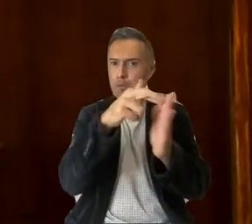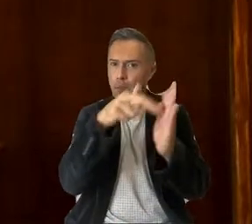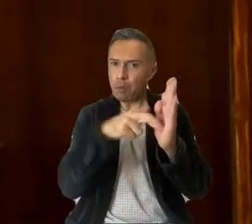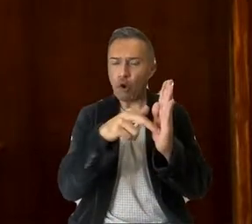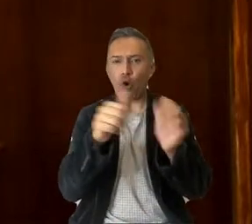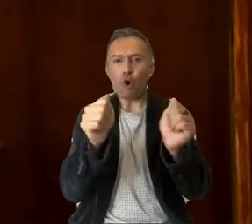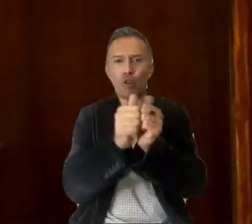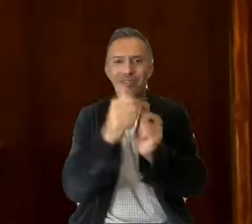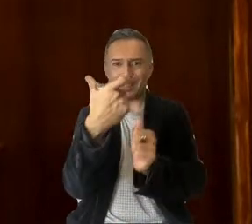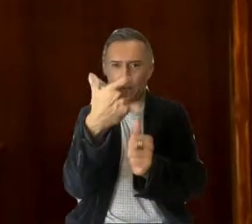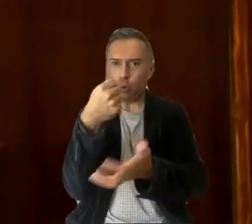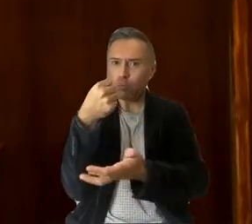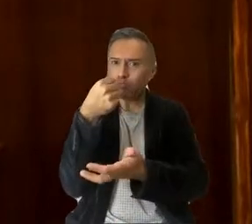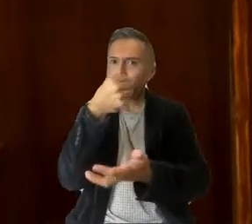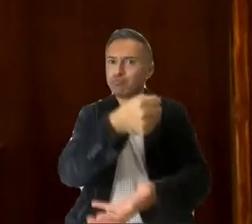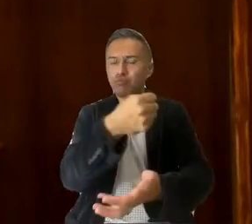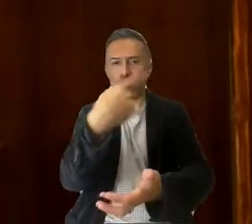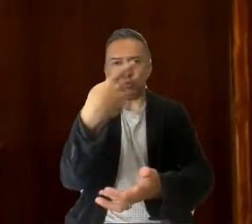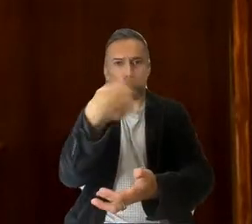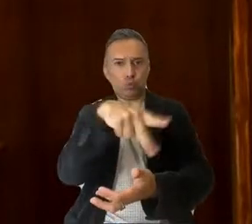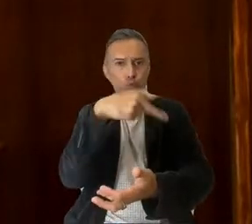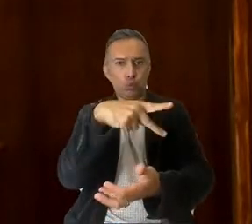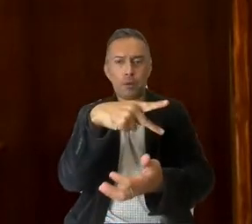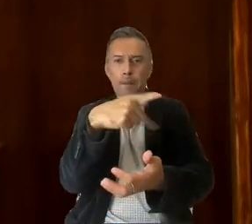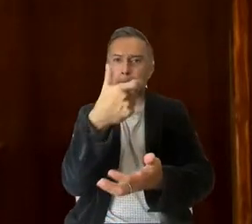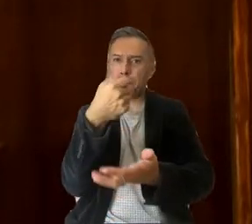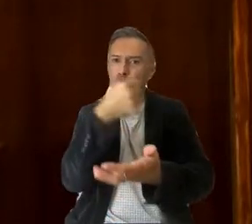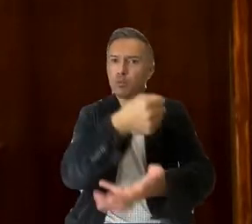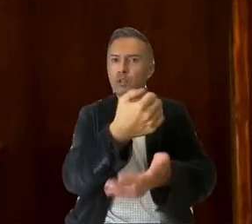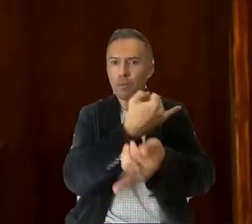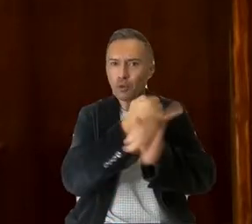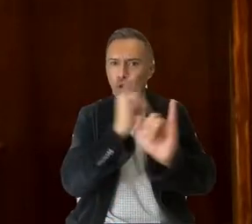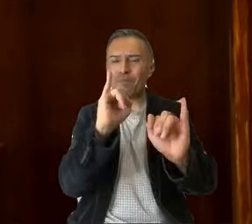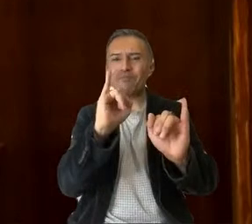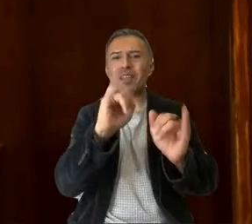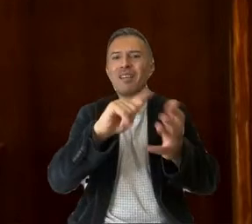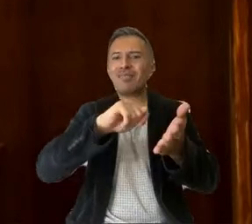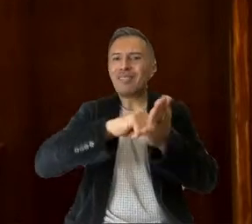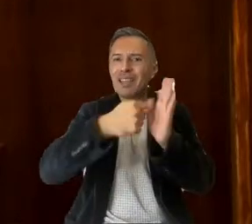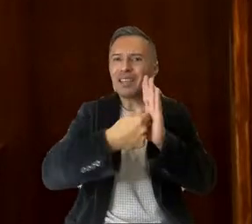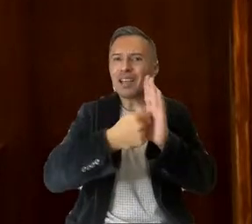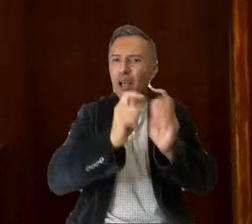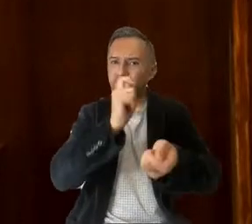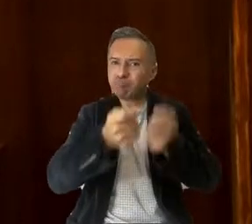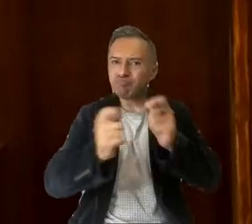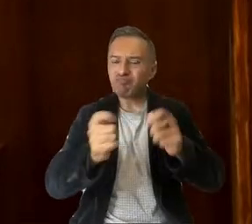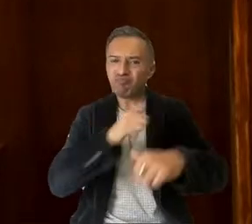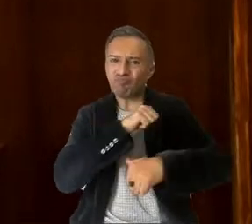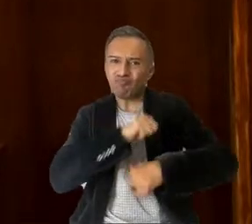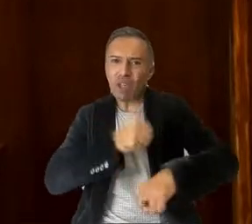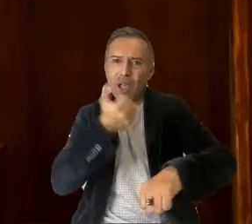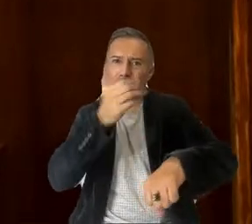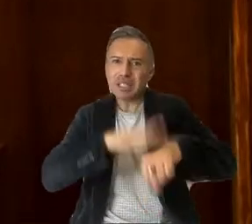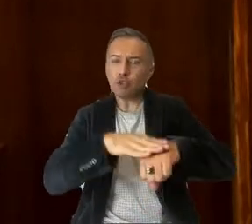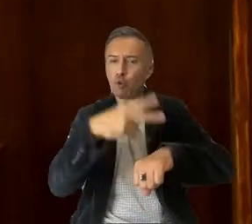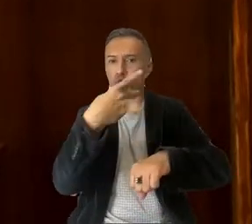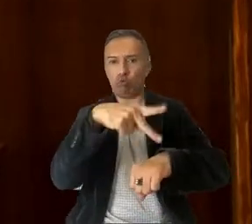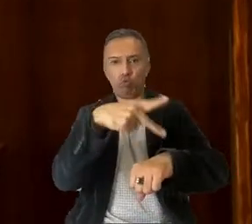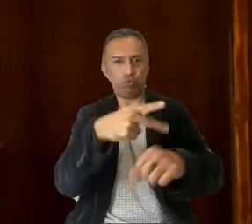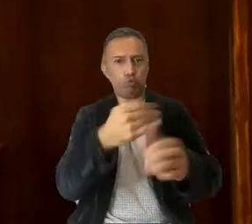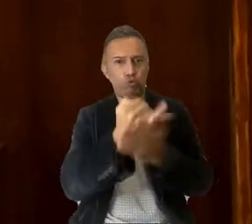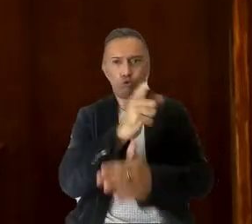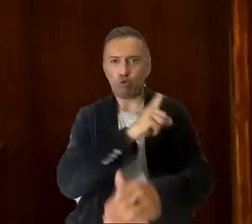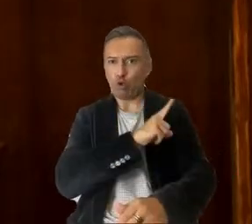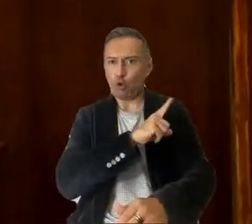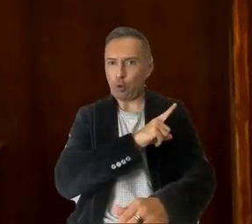con autonomía presupuestal, técnica y de gestión. Solo a través de esta